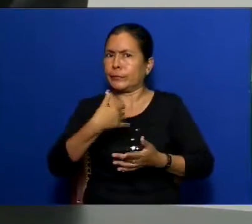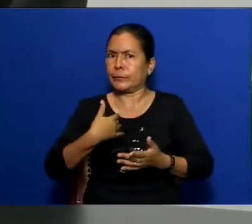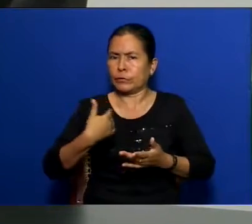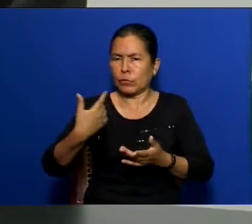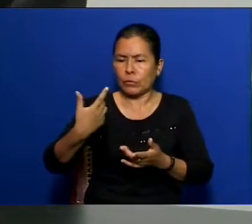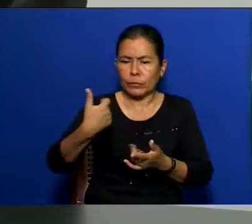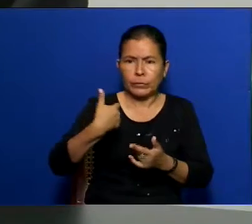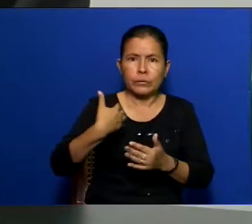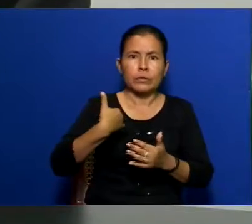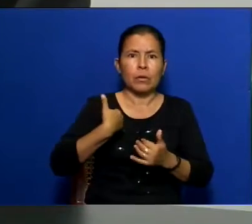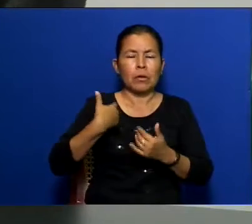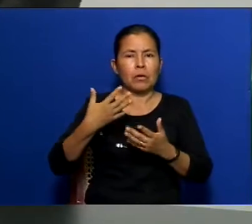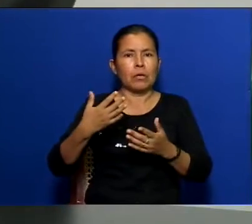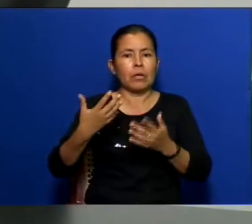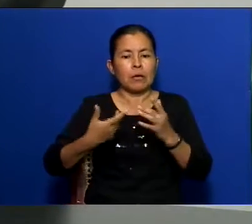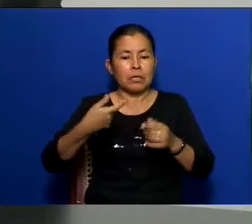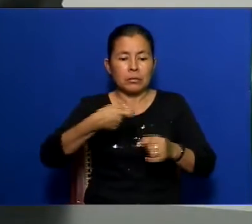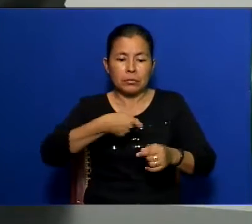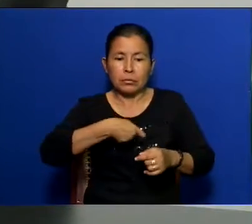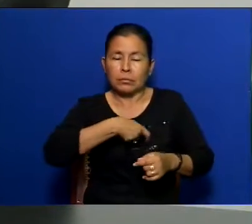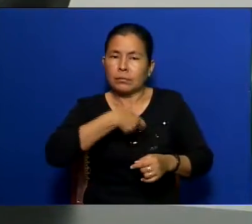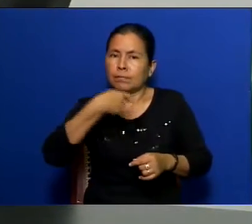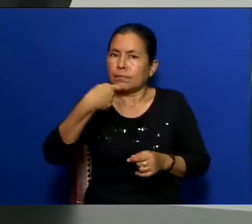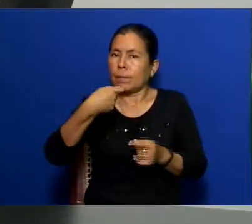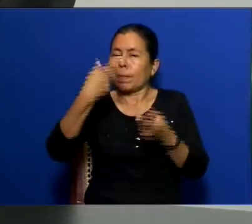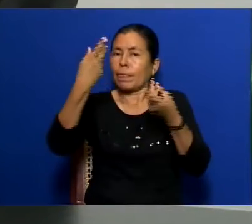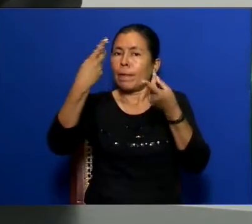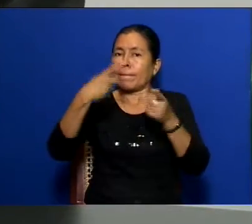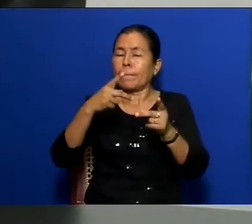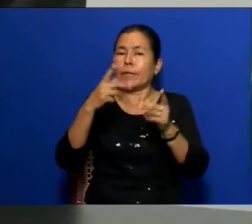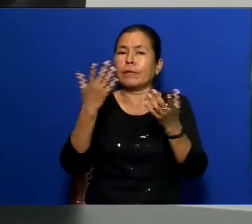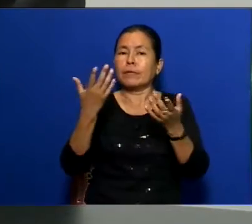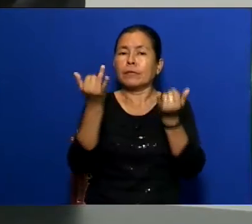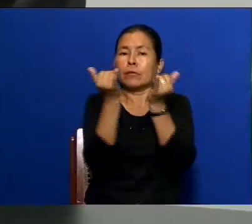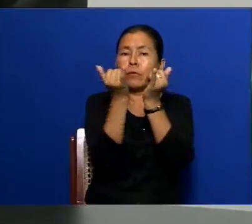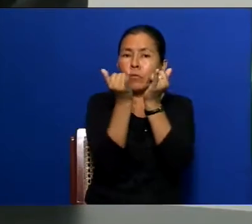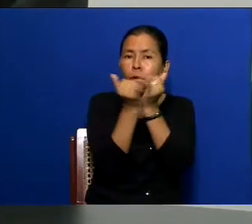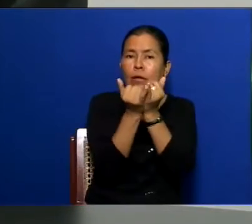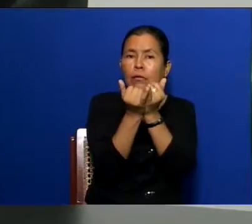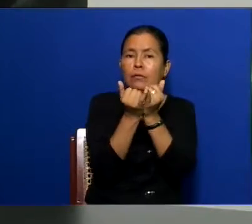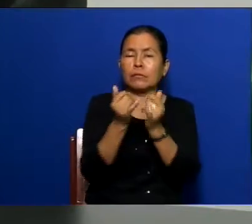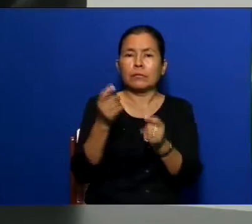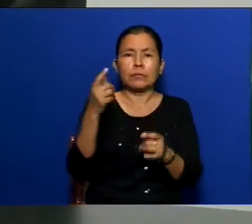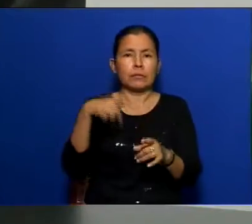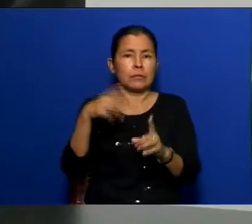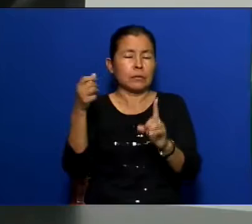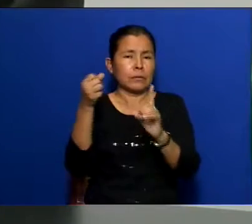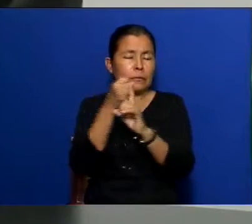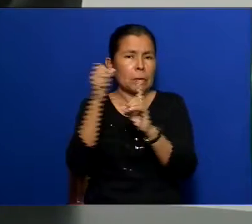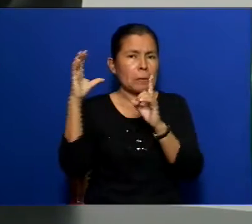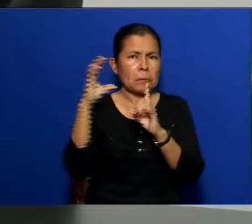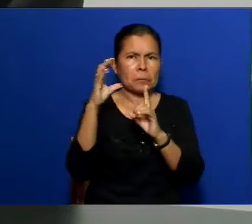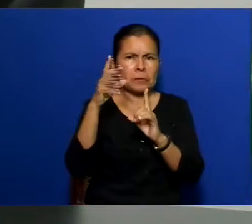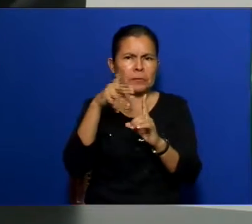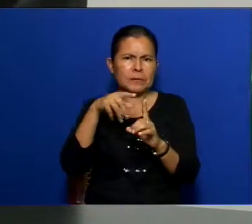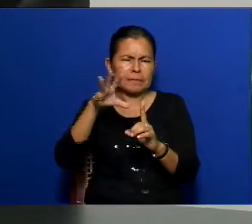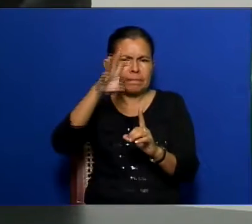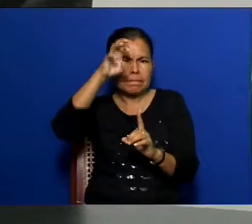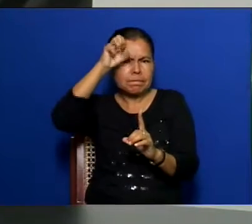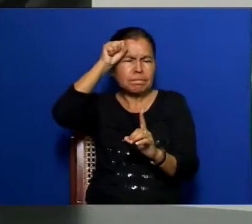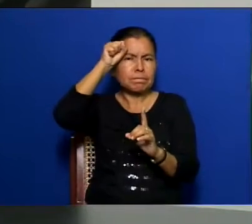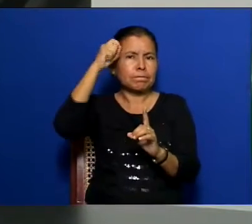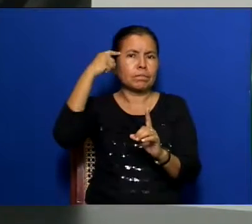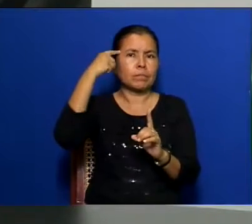proyectil sale del cuerpo. Entonces, el trauma psíquico es esa vivencia de violencia vivida que